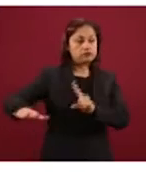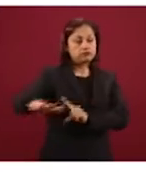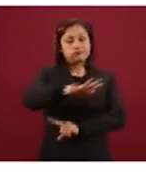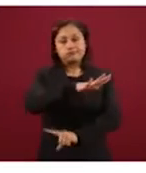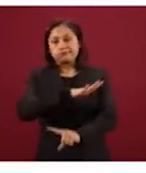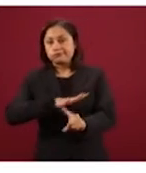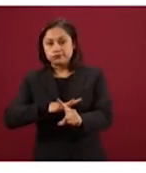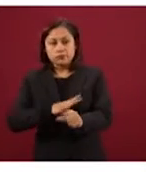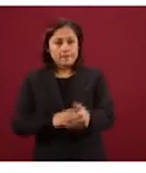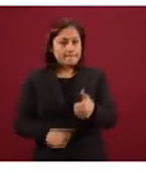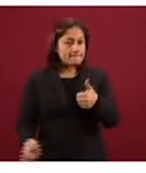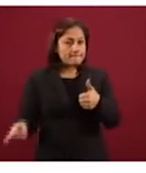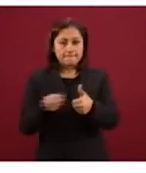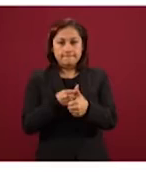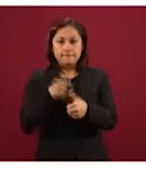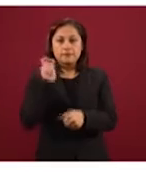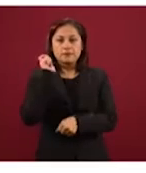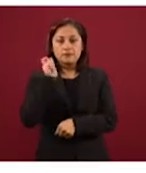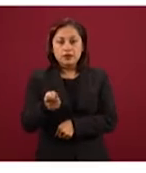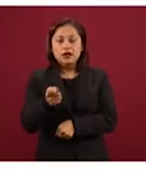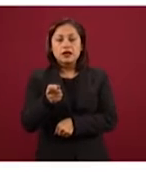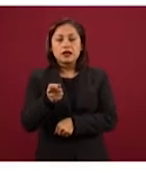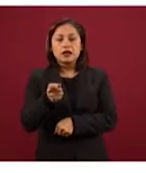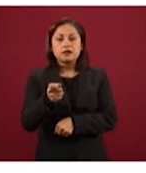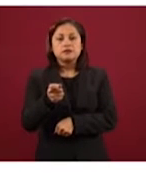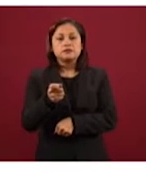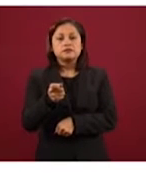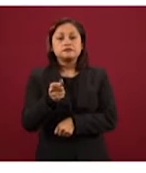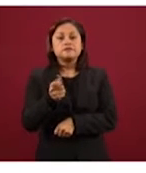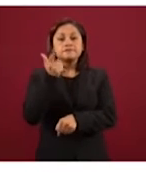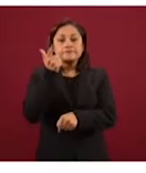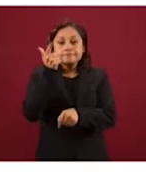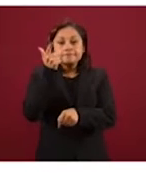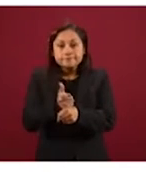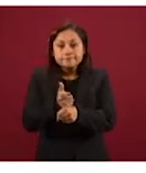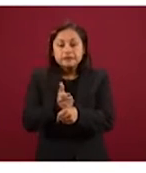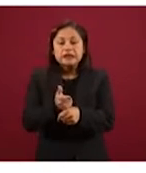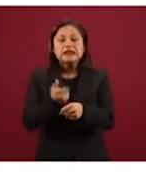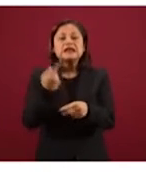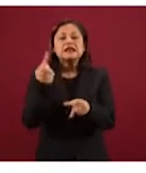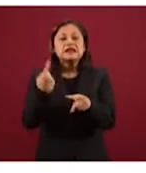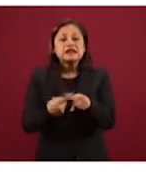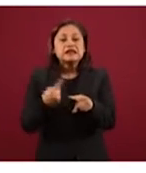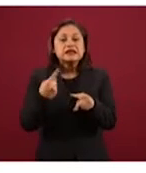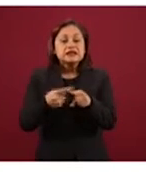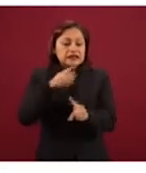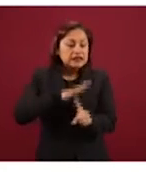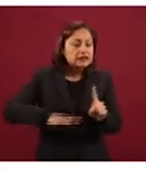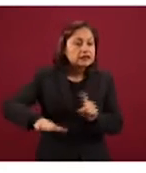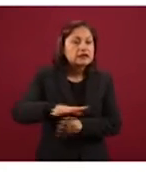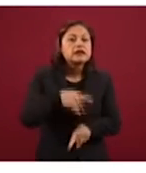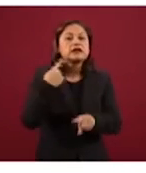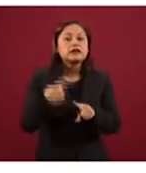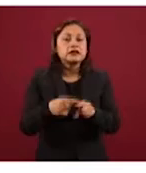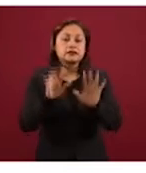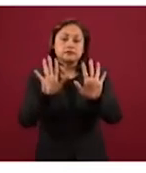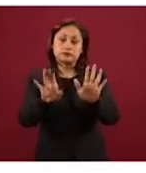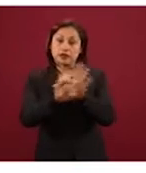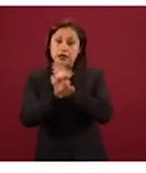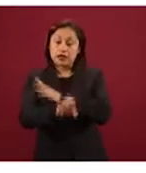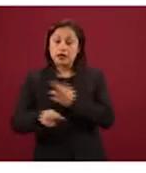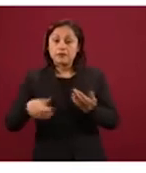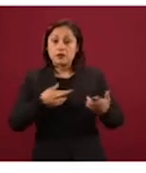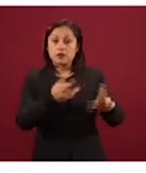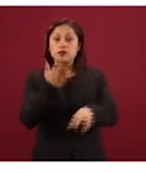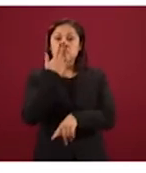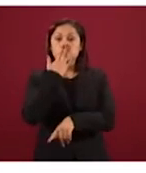es identificar a los actores que están participando allí. Para el caso del río Sonora identificamos